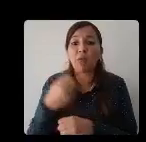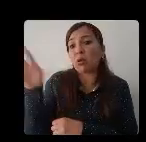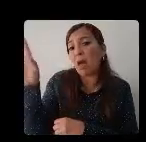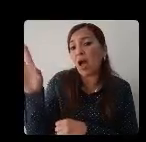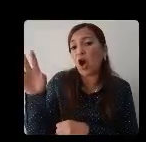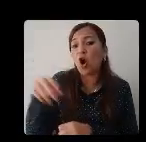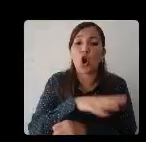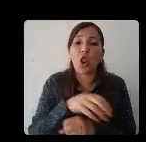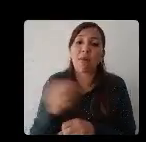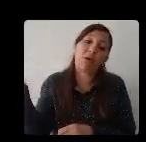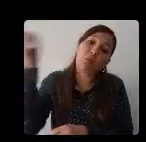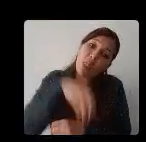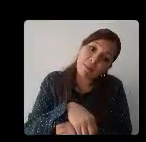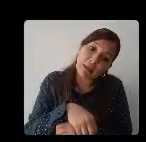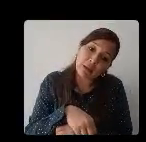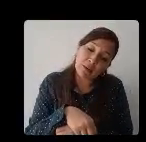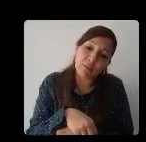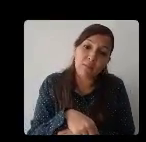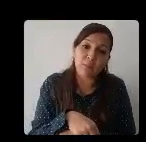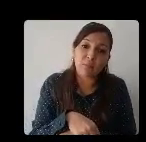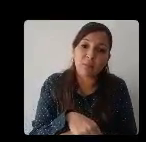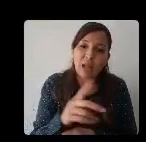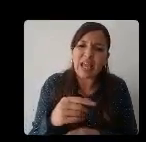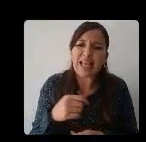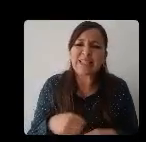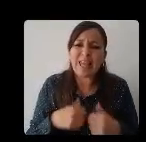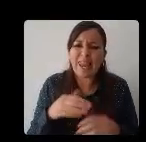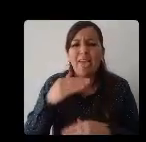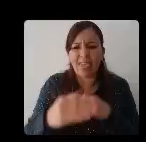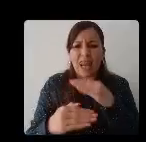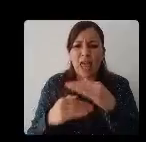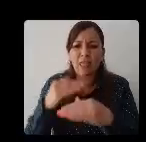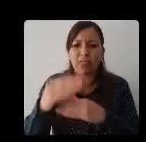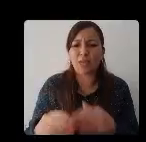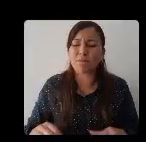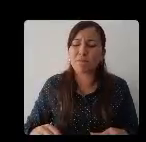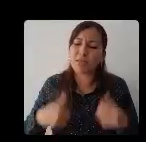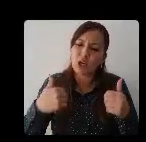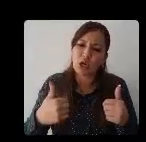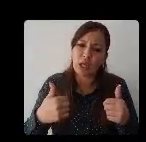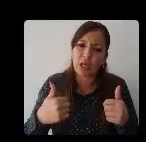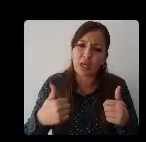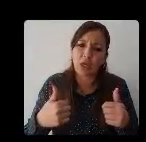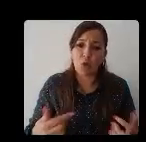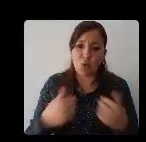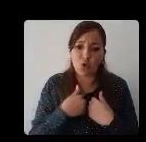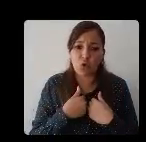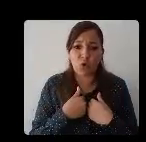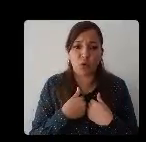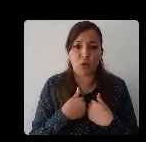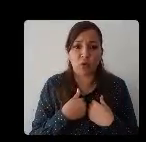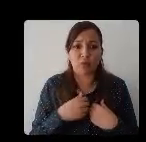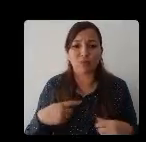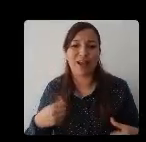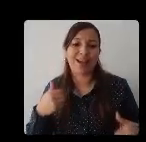Así como yo estoy siguiendo para adelante, con muchas ganas, mucho entusiasmo. Y también tengo muchas, o